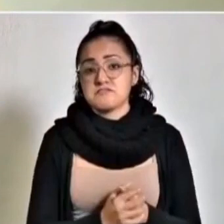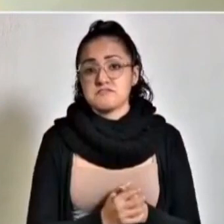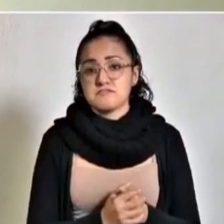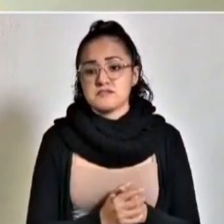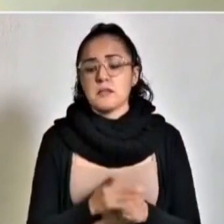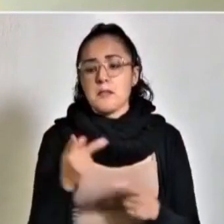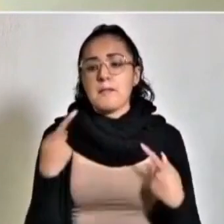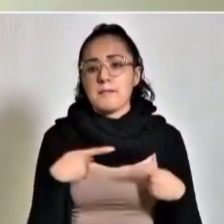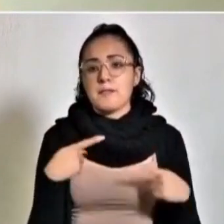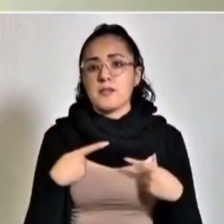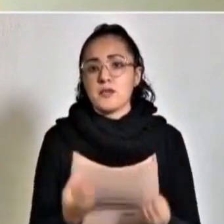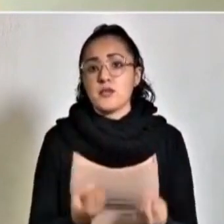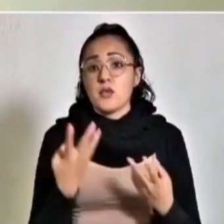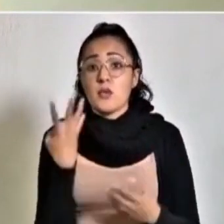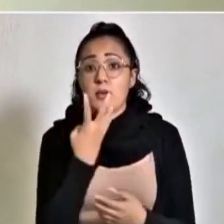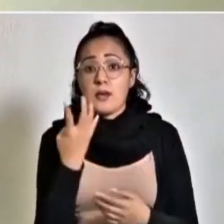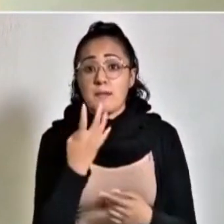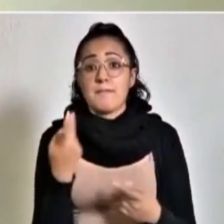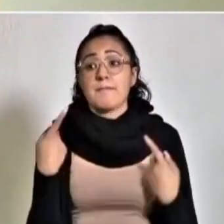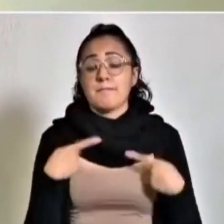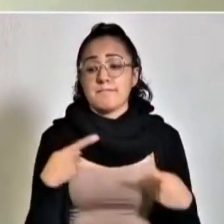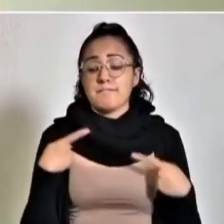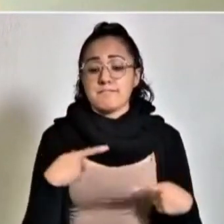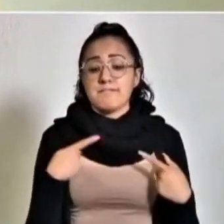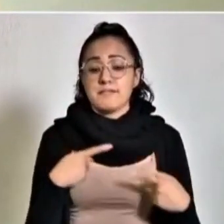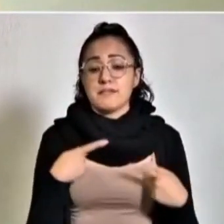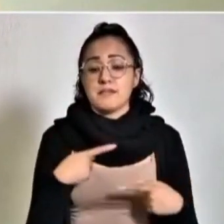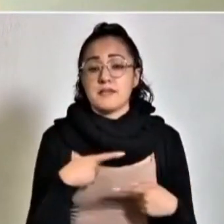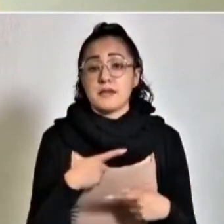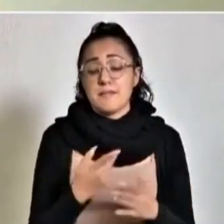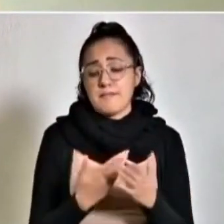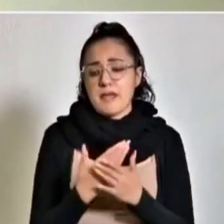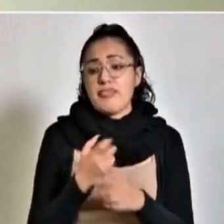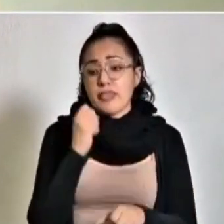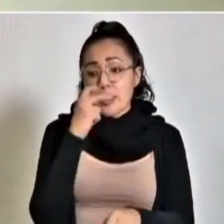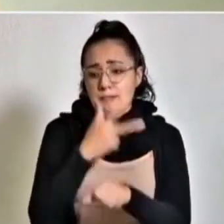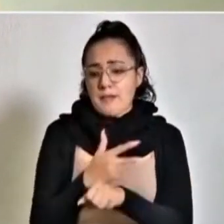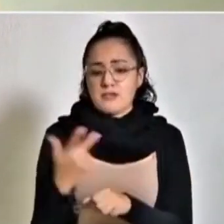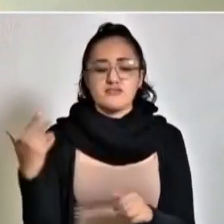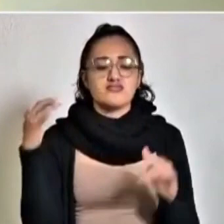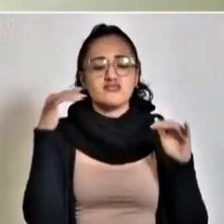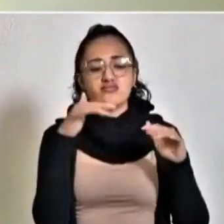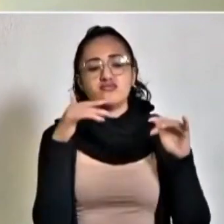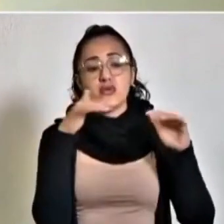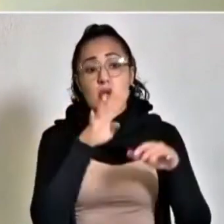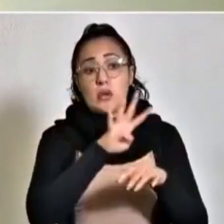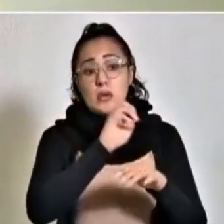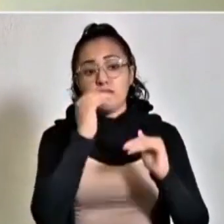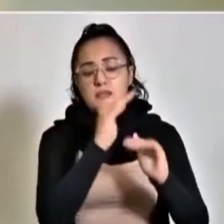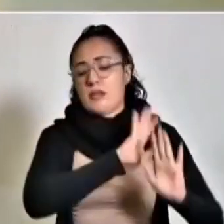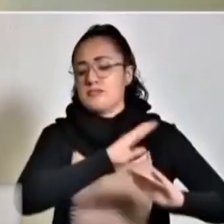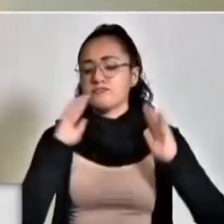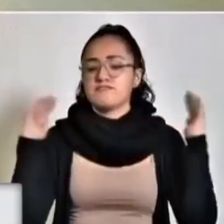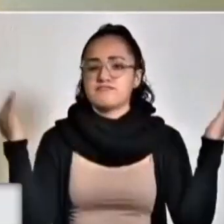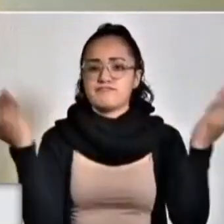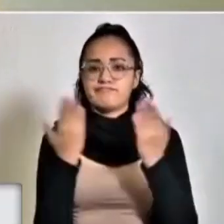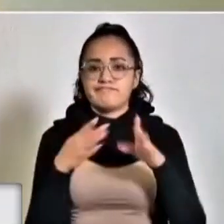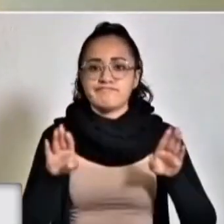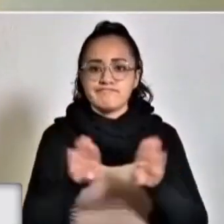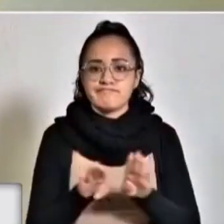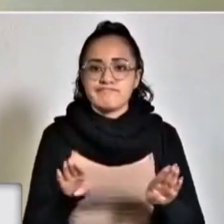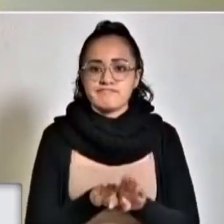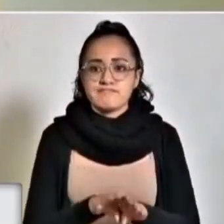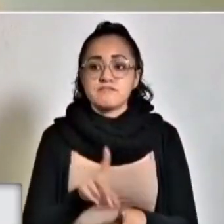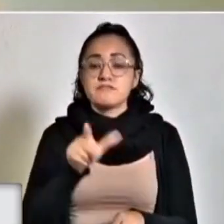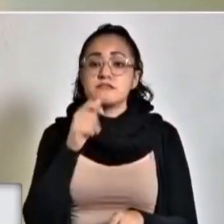el paso a las 400 primeras personas que lleguen al Zócalo, y el Zócalo, como ya se mencionó,